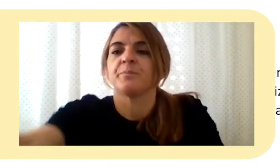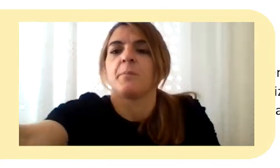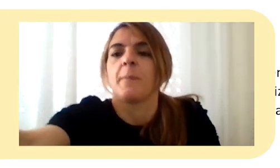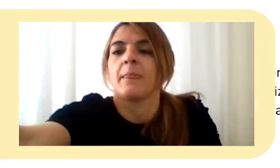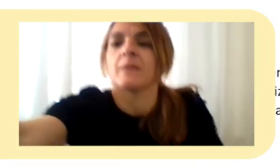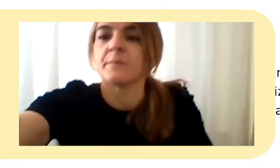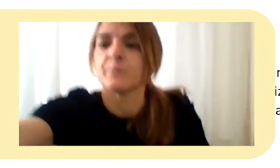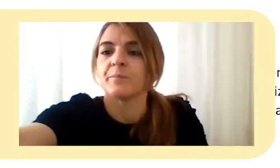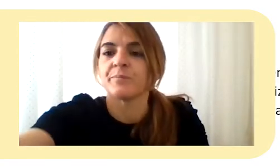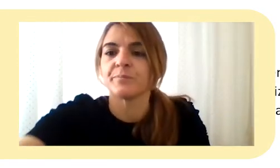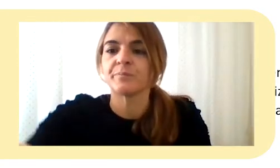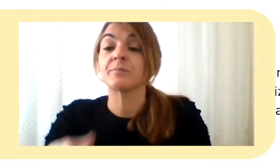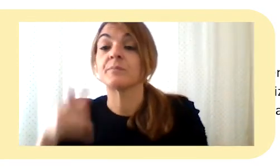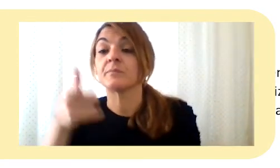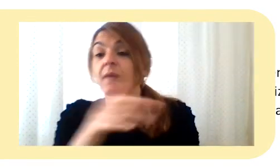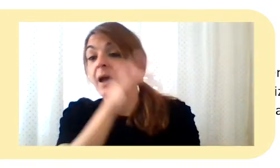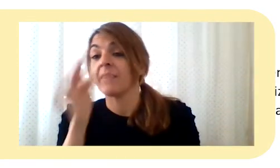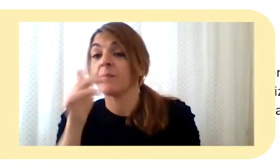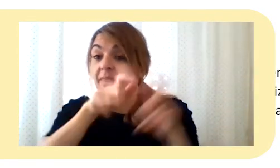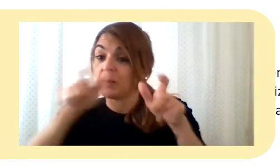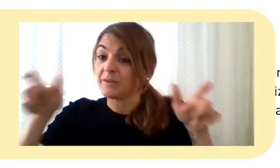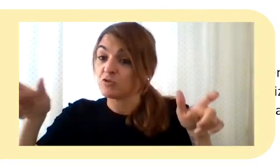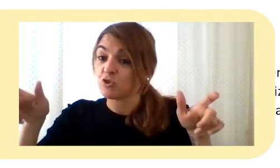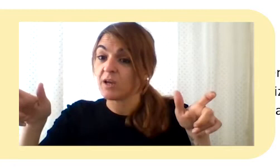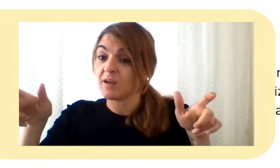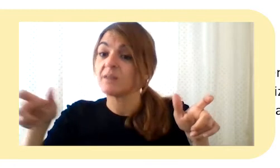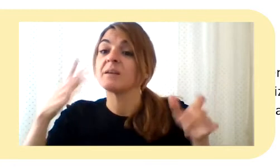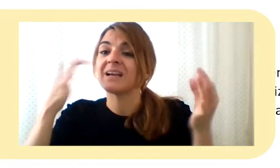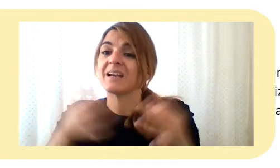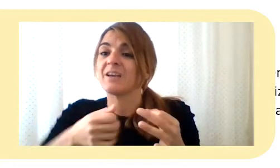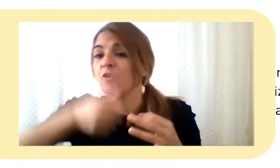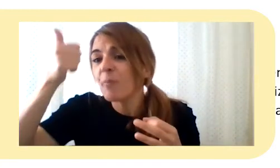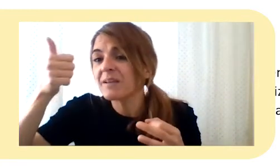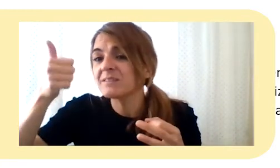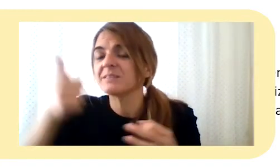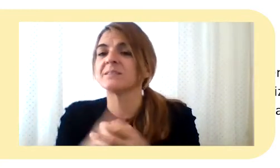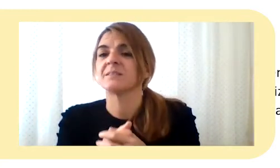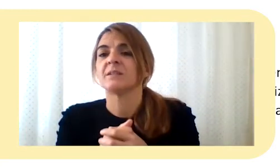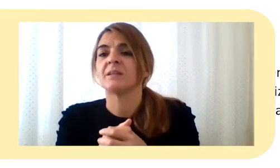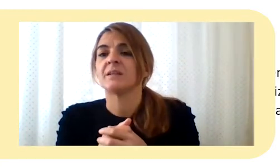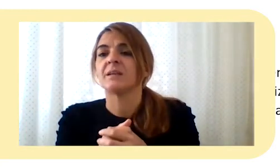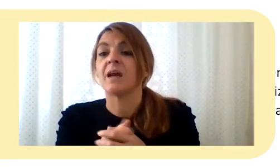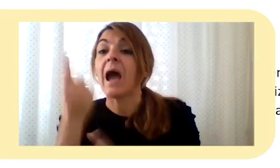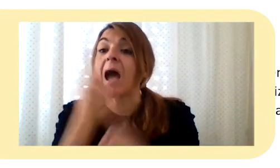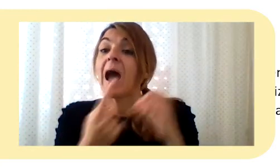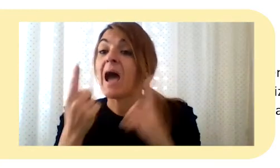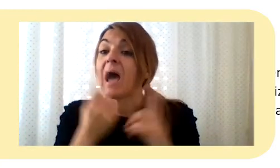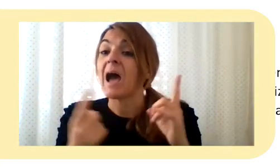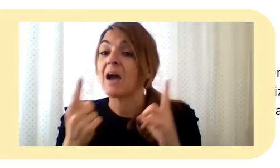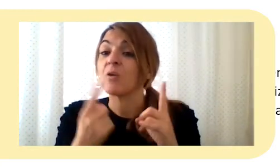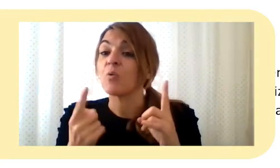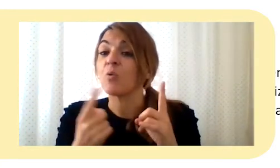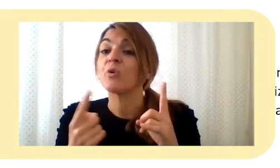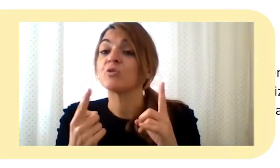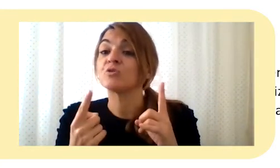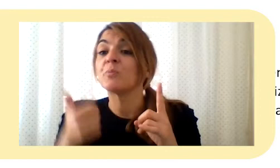de los sectores sanitarios y sociosanitarios, que son los que conllevan un mayor riesgo de exposición al SARS-CoV-2, determinadas ocupaciones están más expuestas a